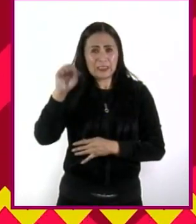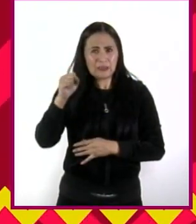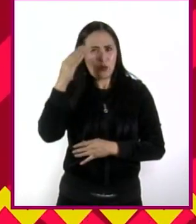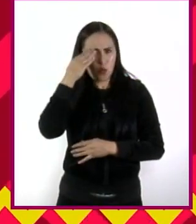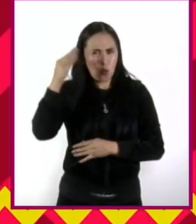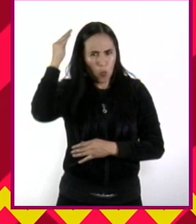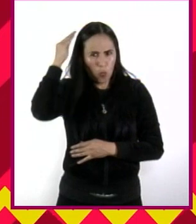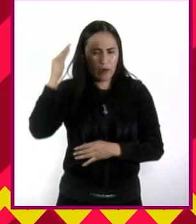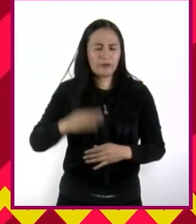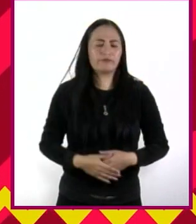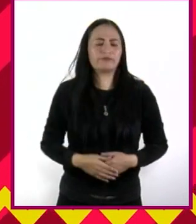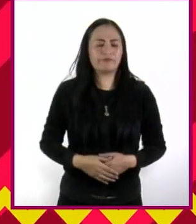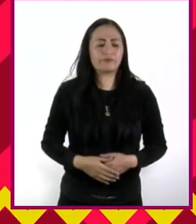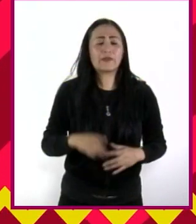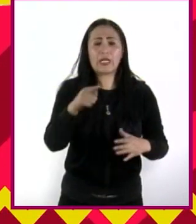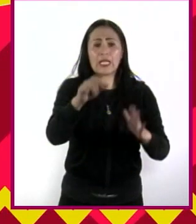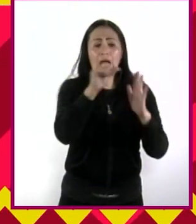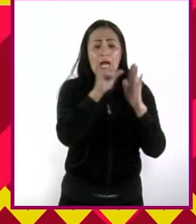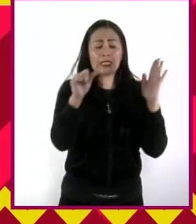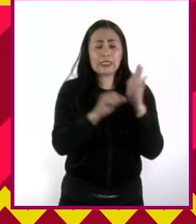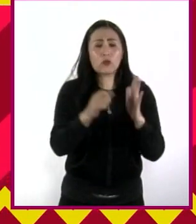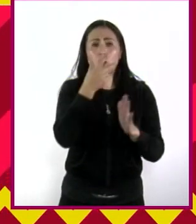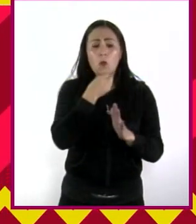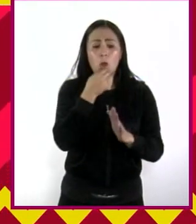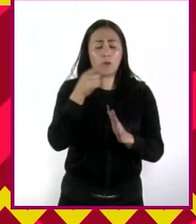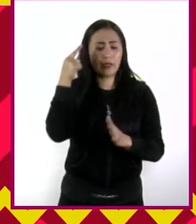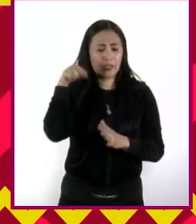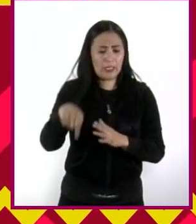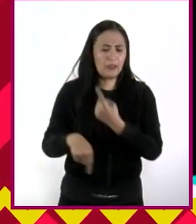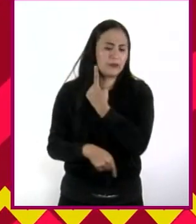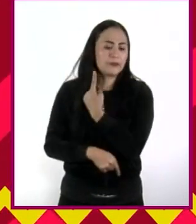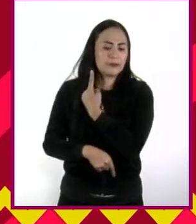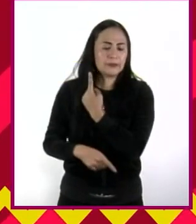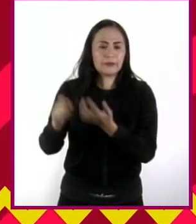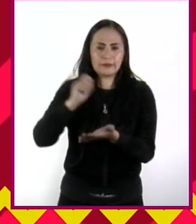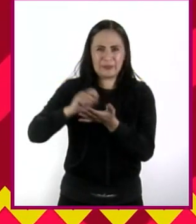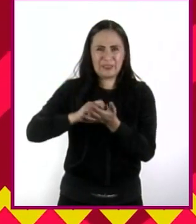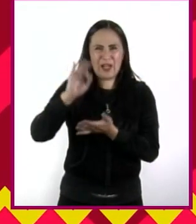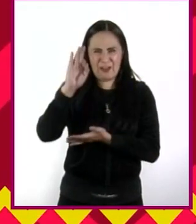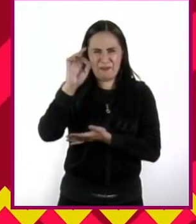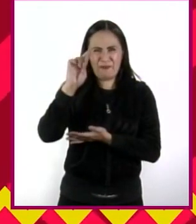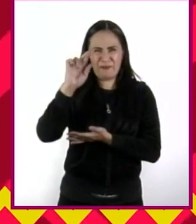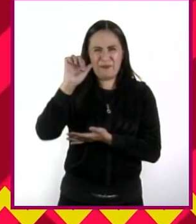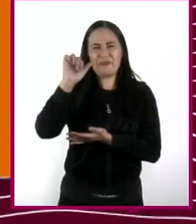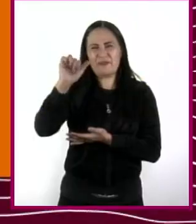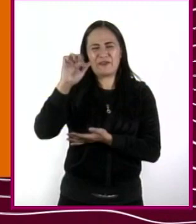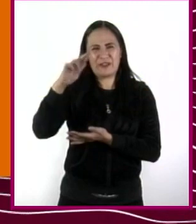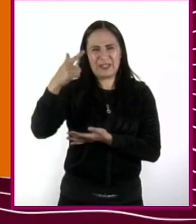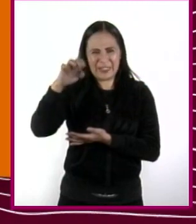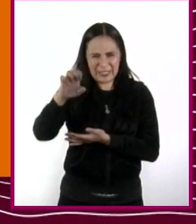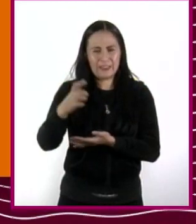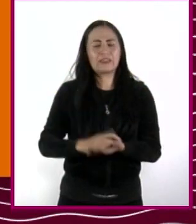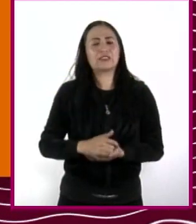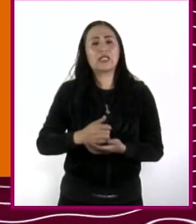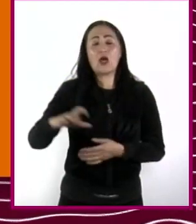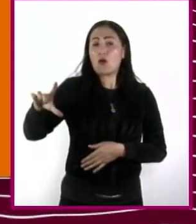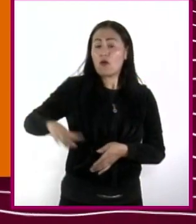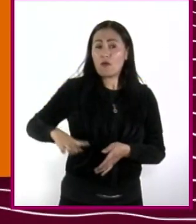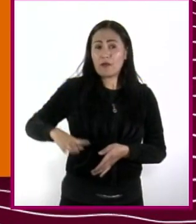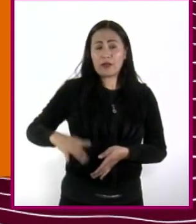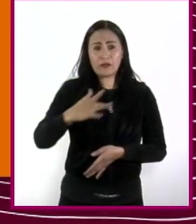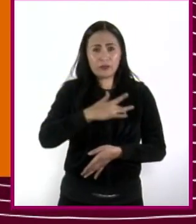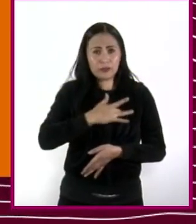acuerdo con un artículo publicado por Carlos Farch Collazos, el estado de bienestar surge como un